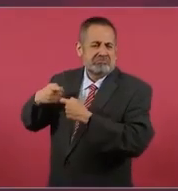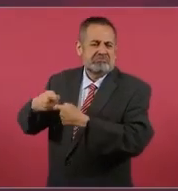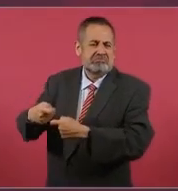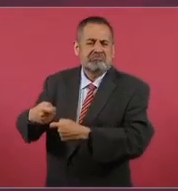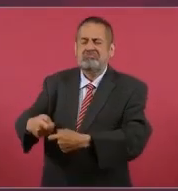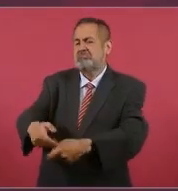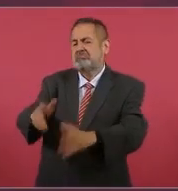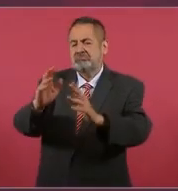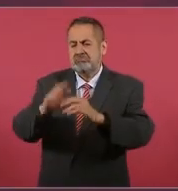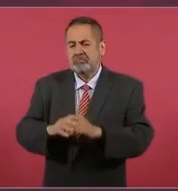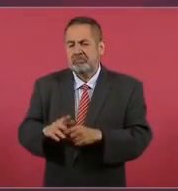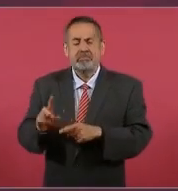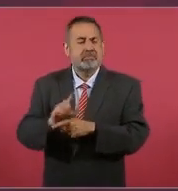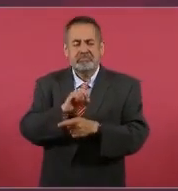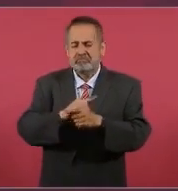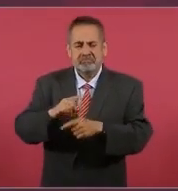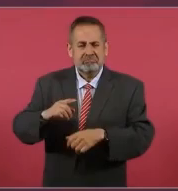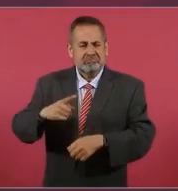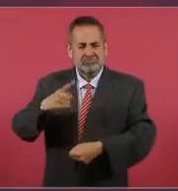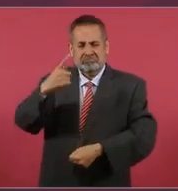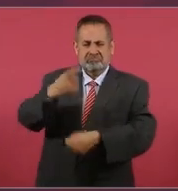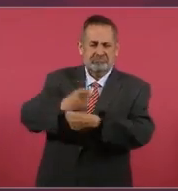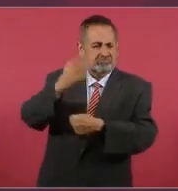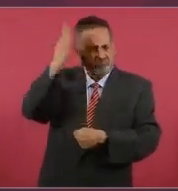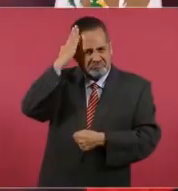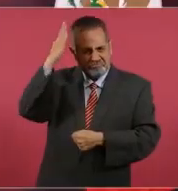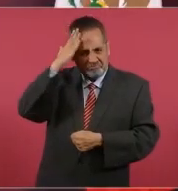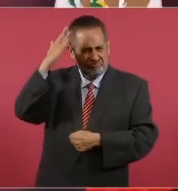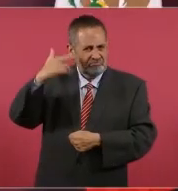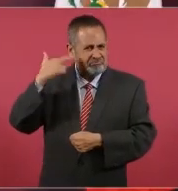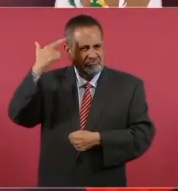desde la cultura madre, desde la cultura olmeca,